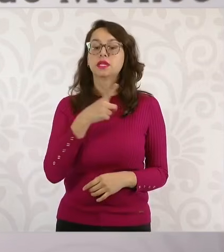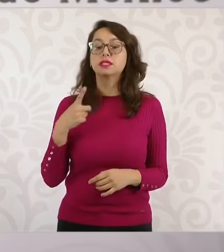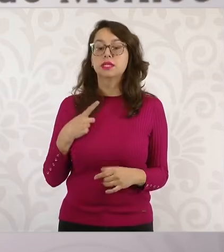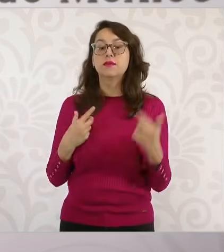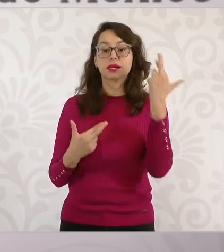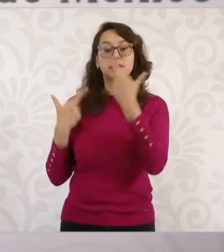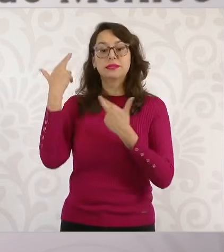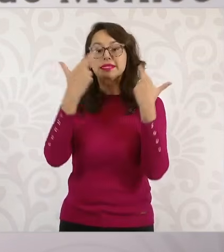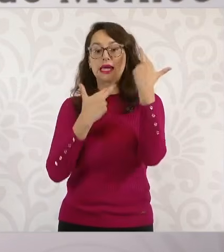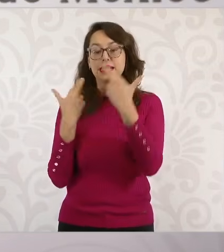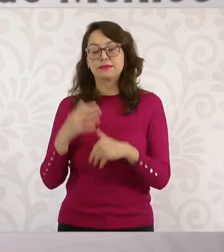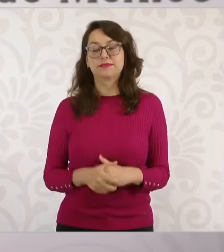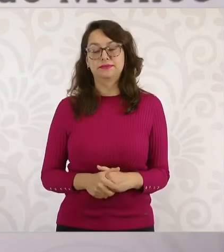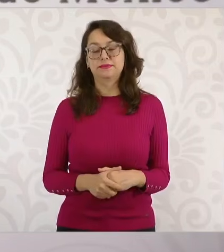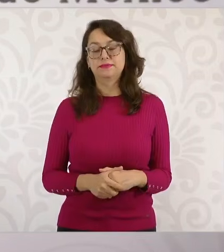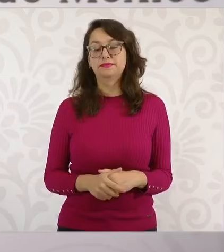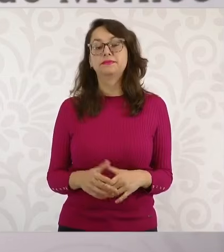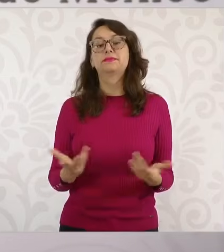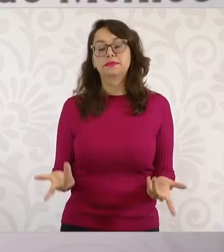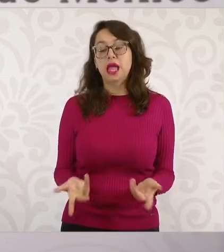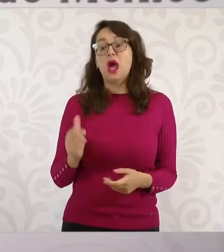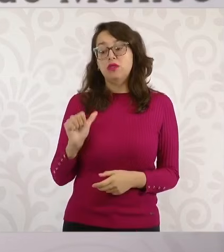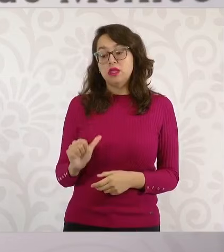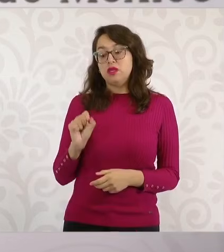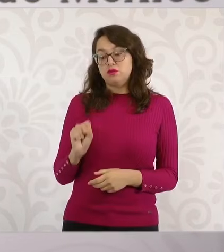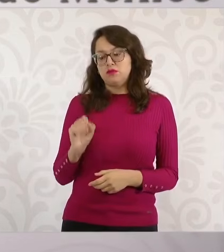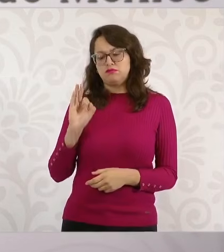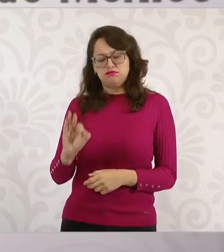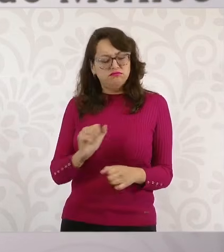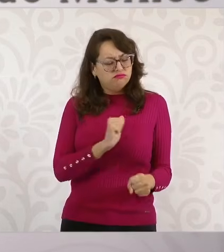la Auditoría Superior de la Federación presenta resultados